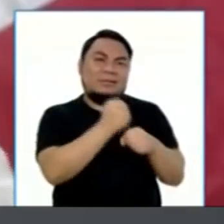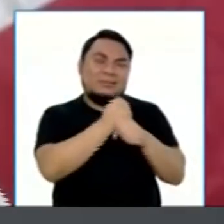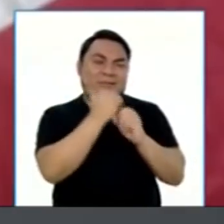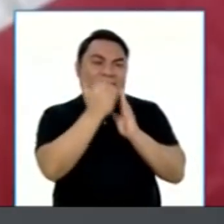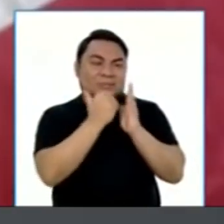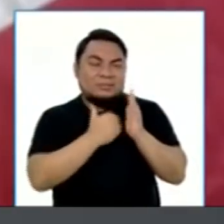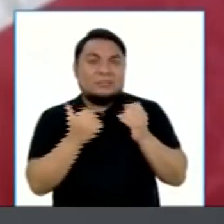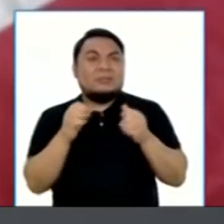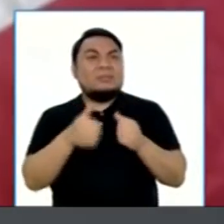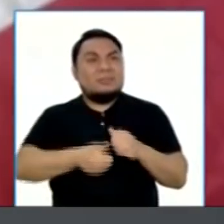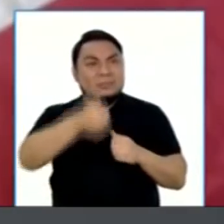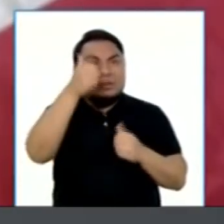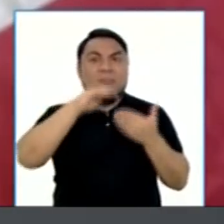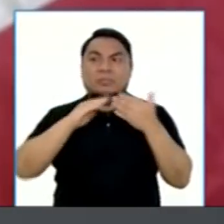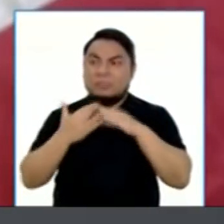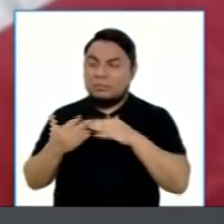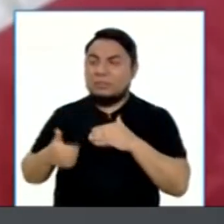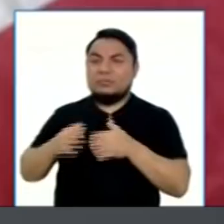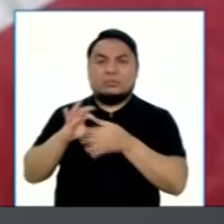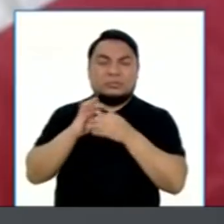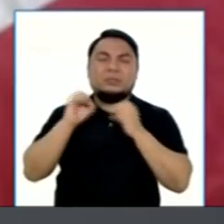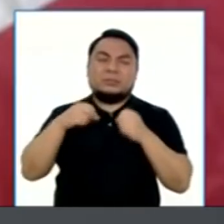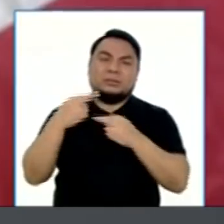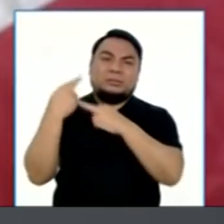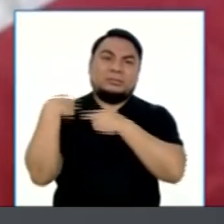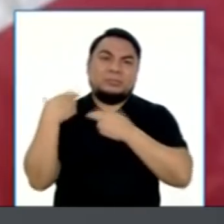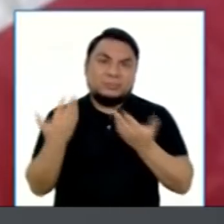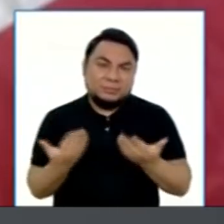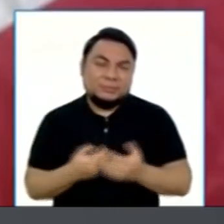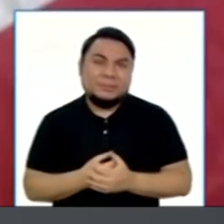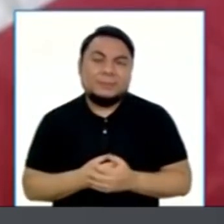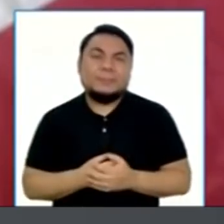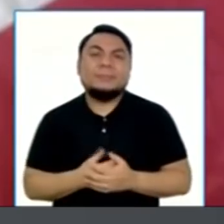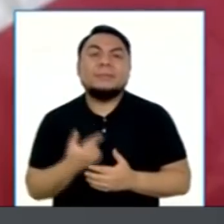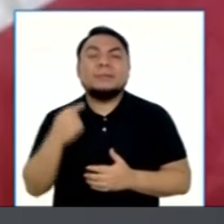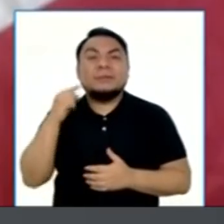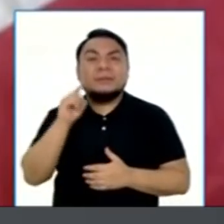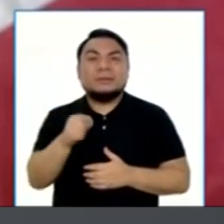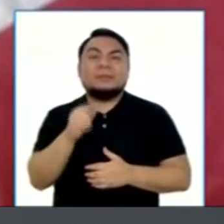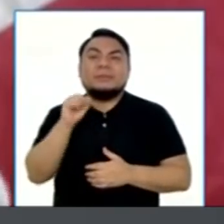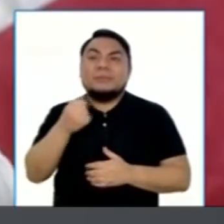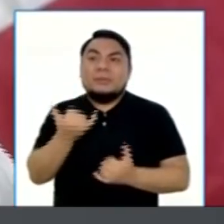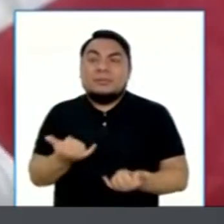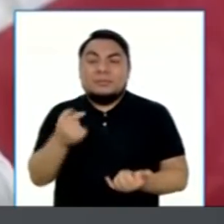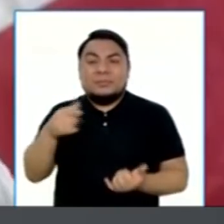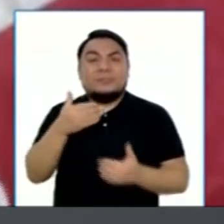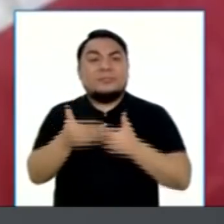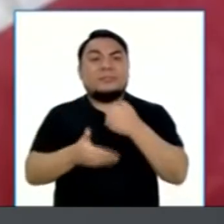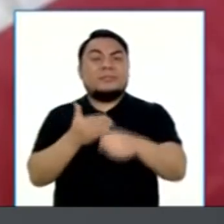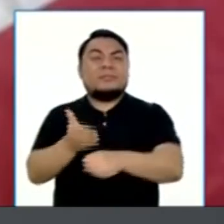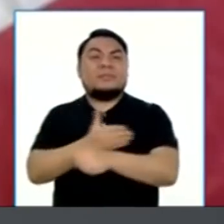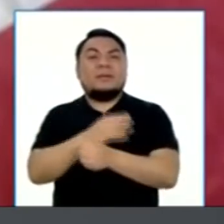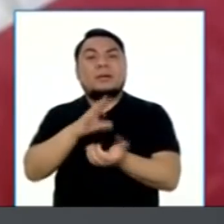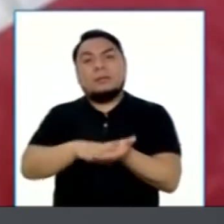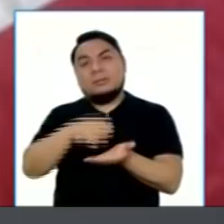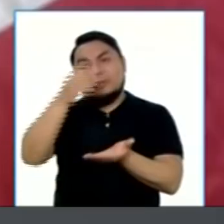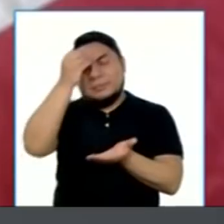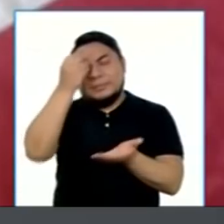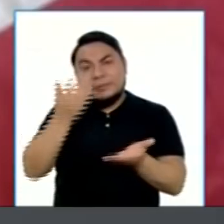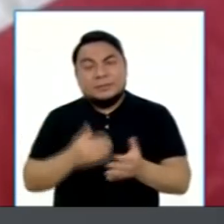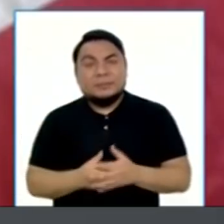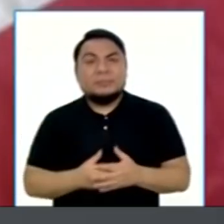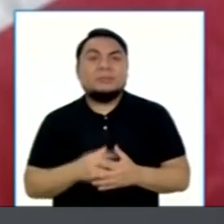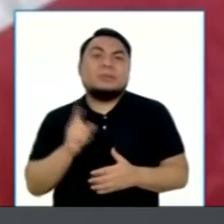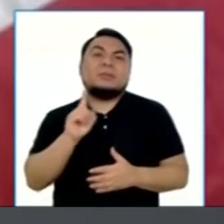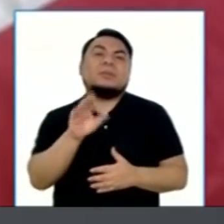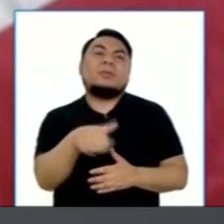las autoridades, estamos actuando responsablemente. Y eso es lo que ha ocurrido. Hay un proceso de aprendizaje.